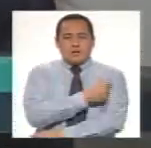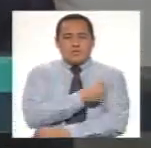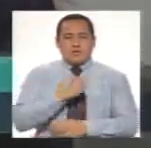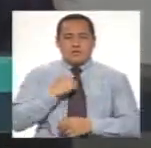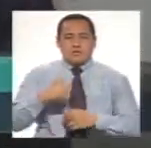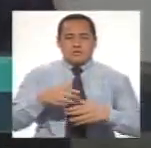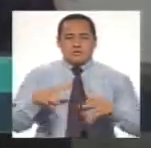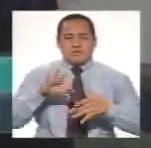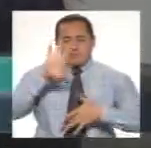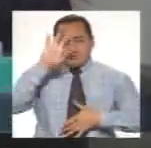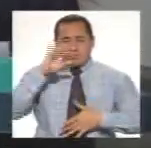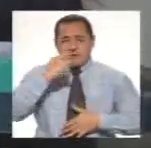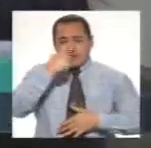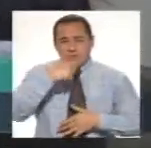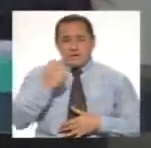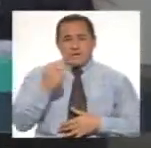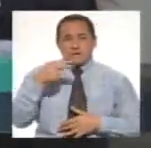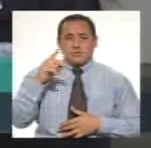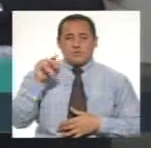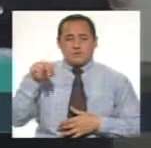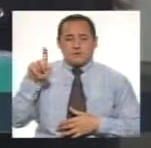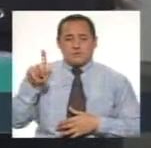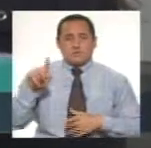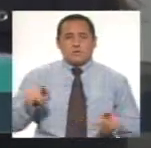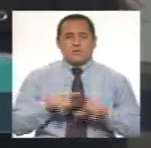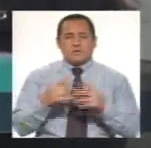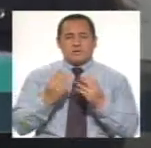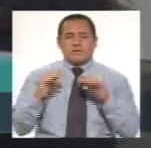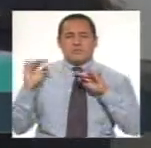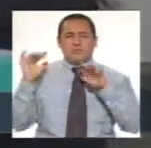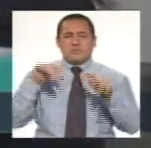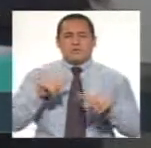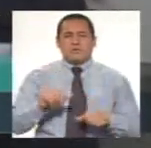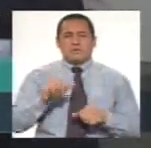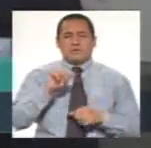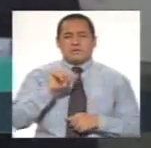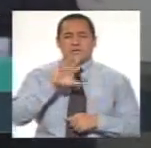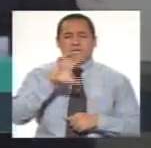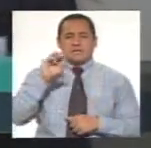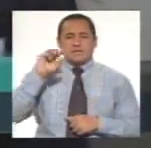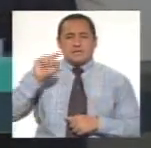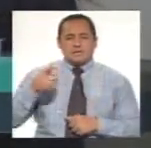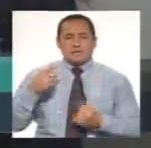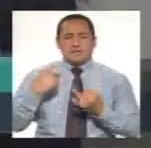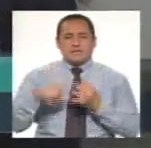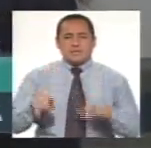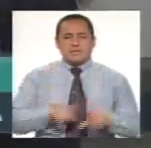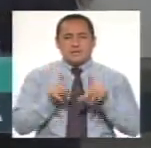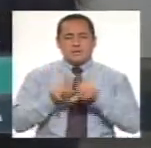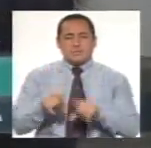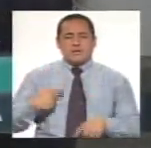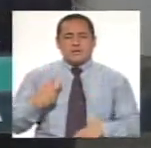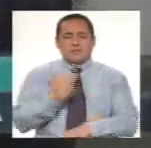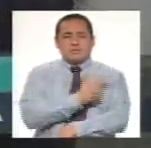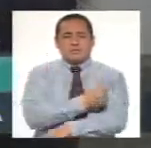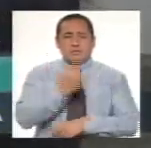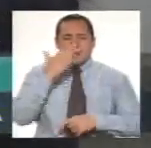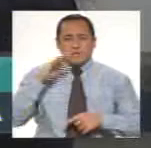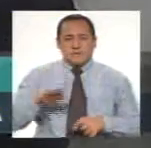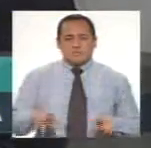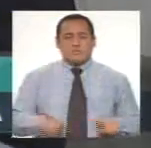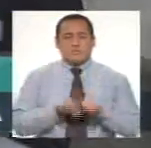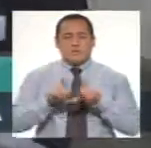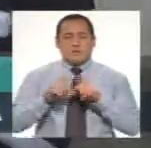contra la influenza, y que ha llegado en cantidad de aproximadamente 500.000 dosis de uso pediátrico, ¿no? Estas